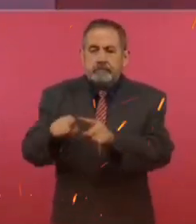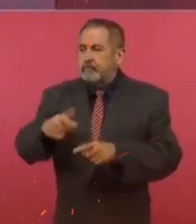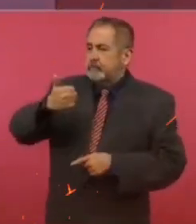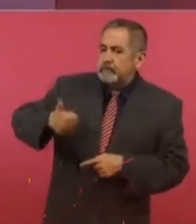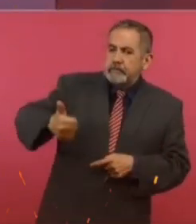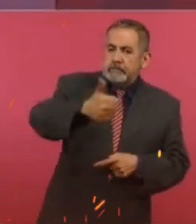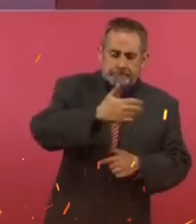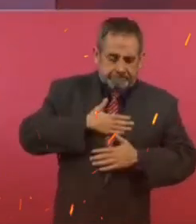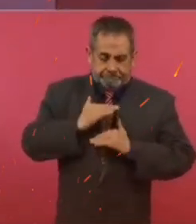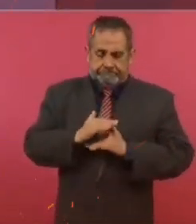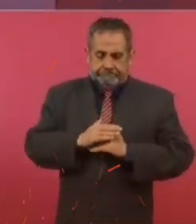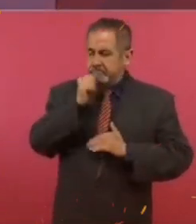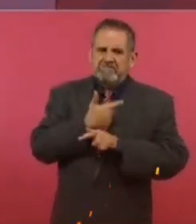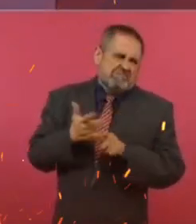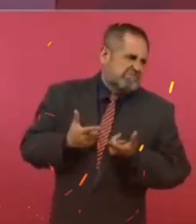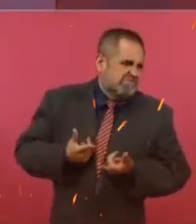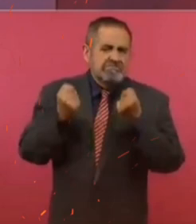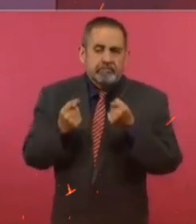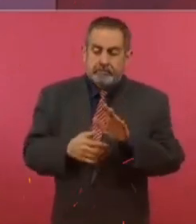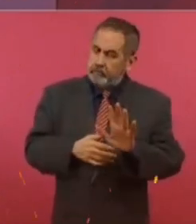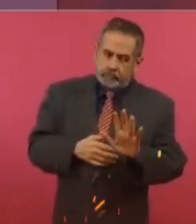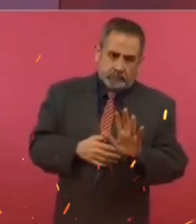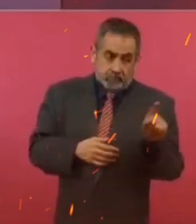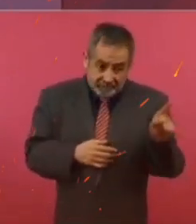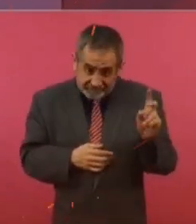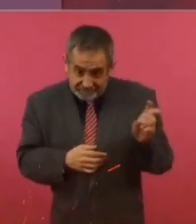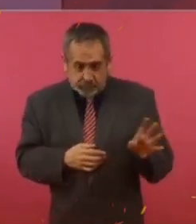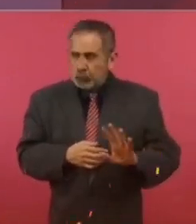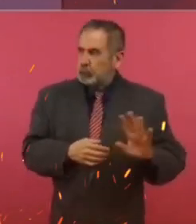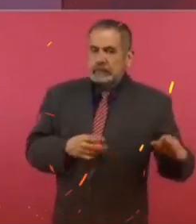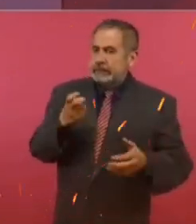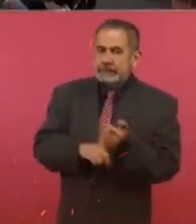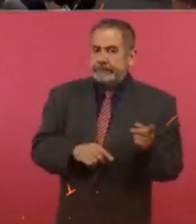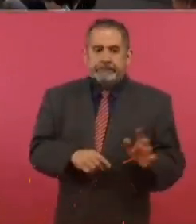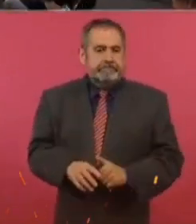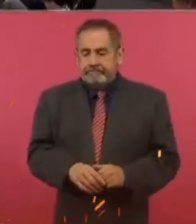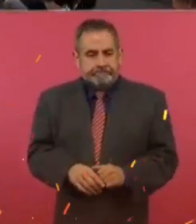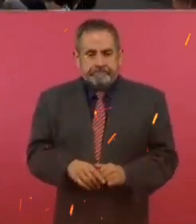aprender a autolimitarnos, porque ya lo que están haciendo, pues